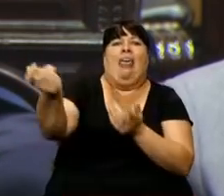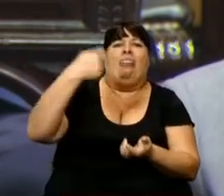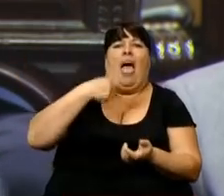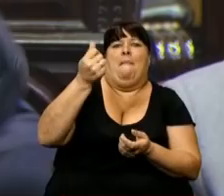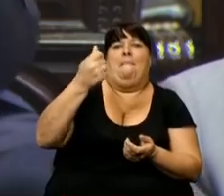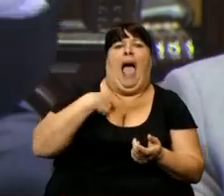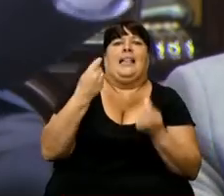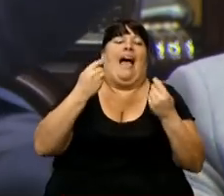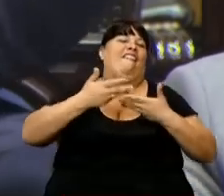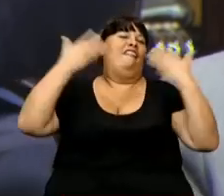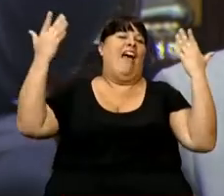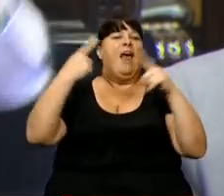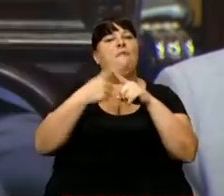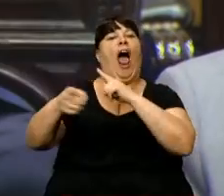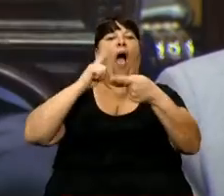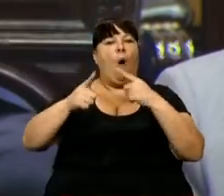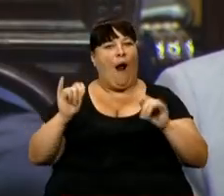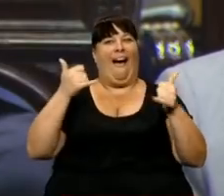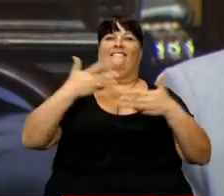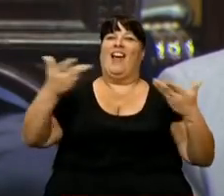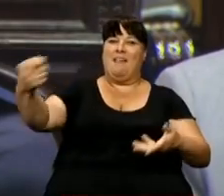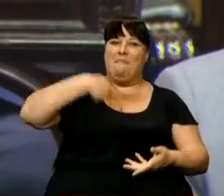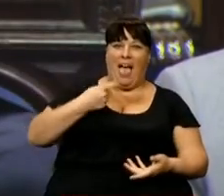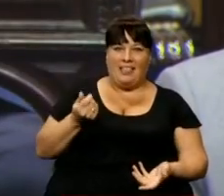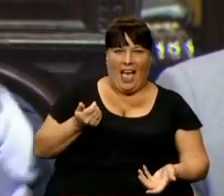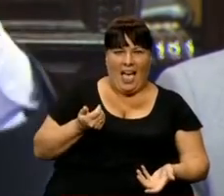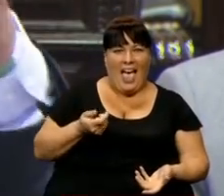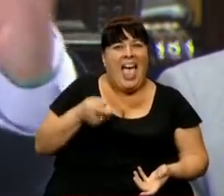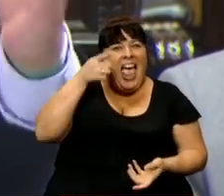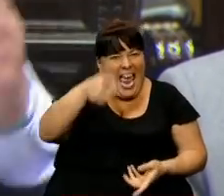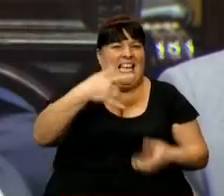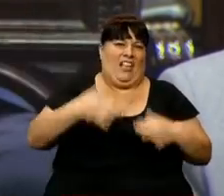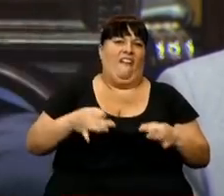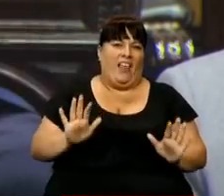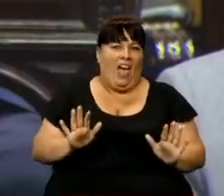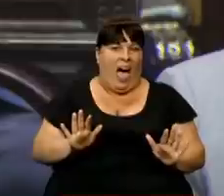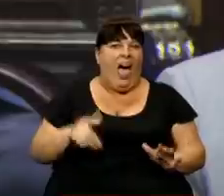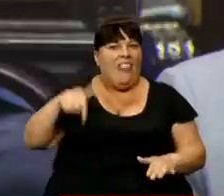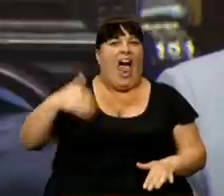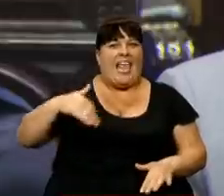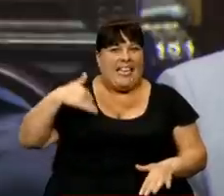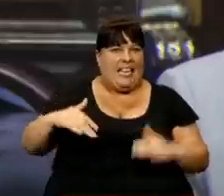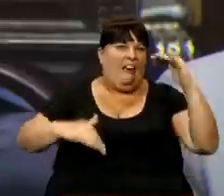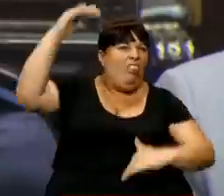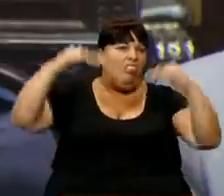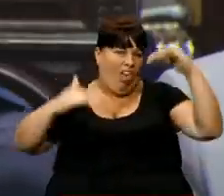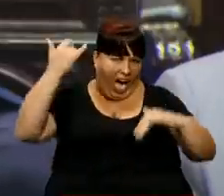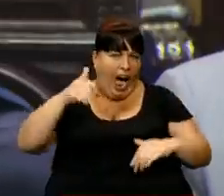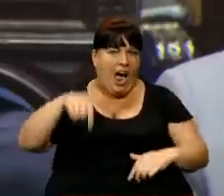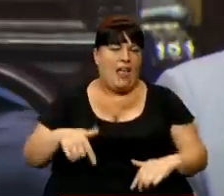mande a la plata y se ponen felices por el acuerdo que hacen. Esa es la verdad de la Argentina dispar.